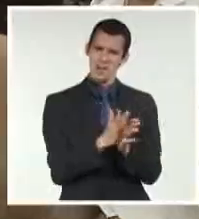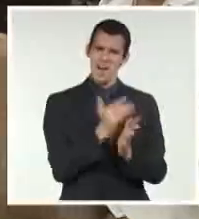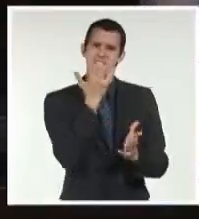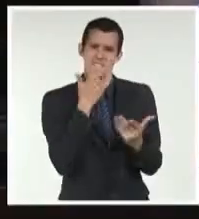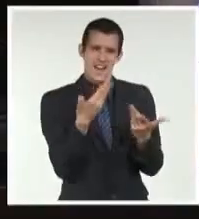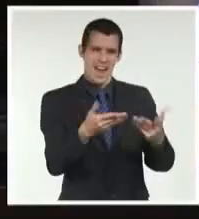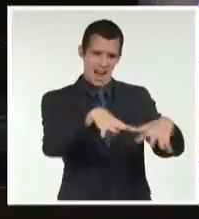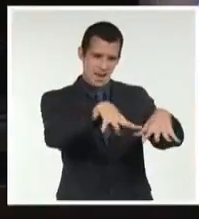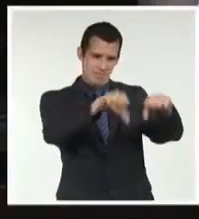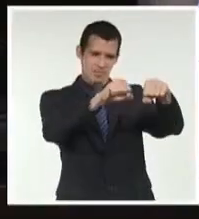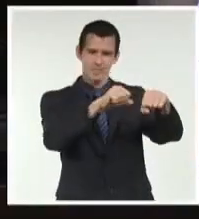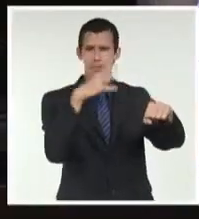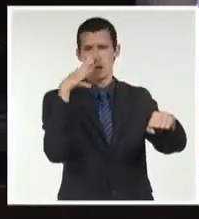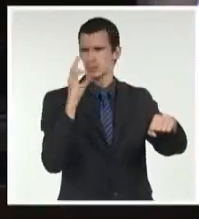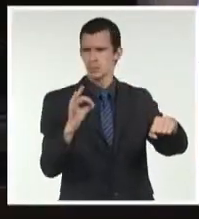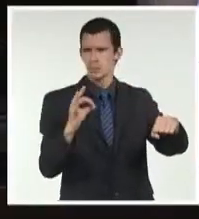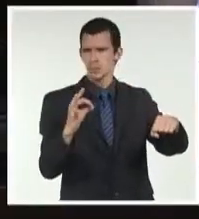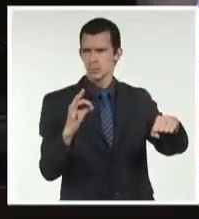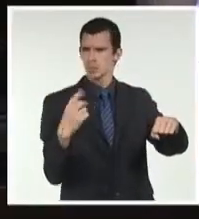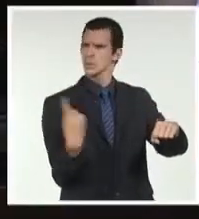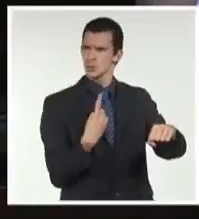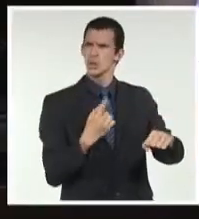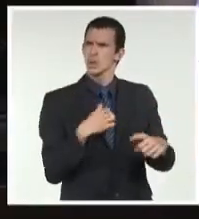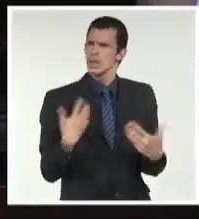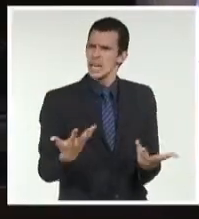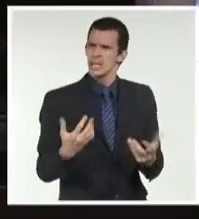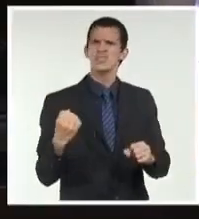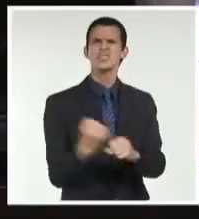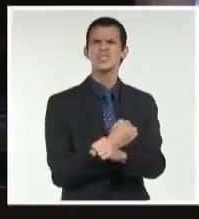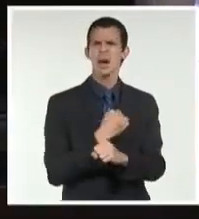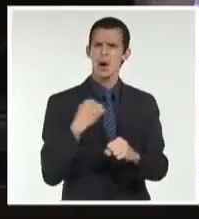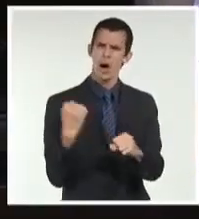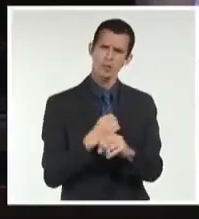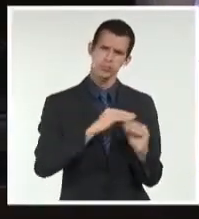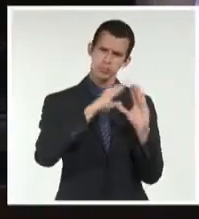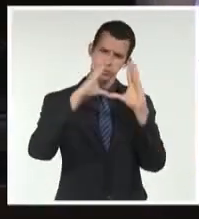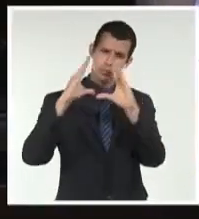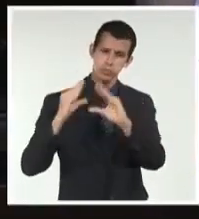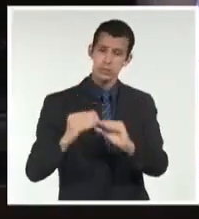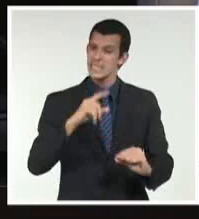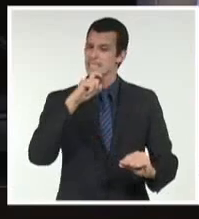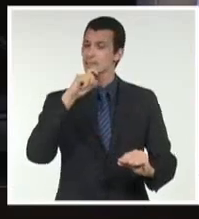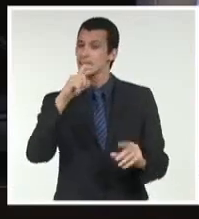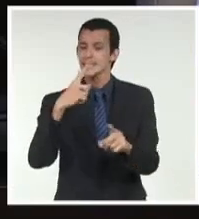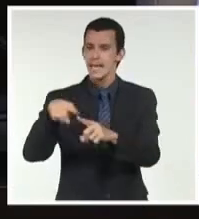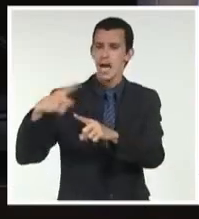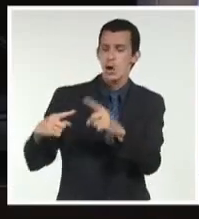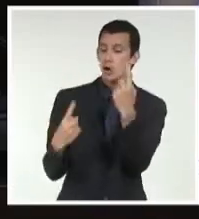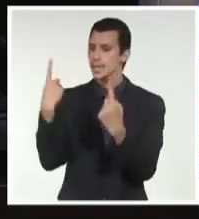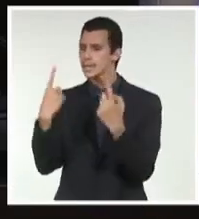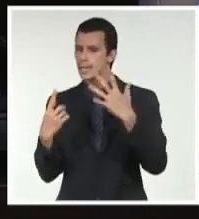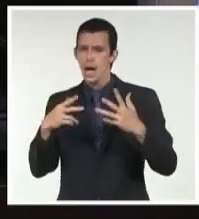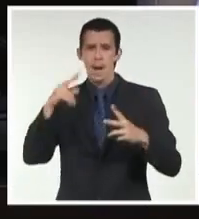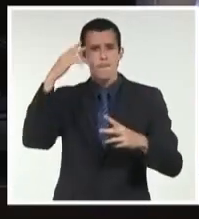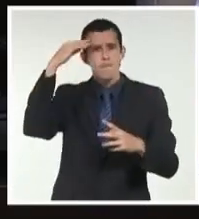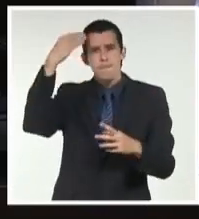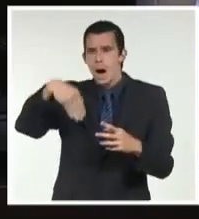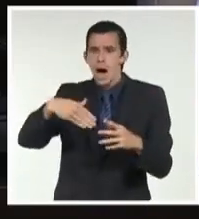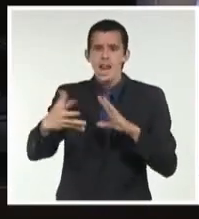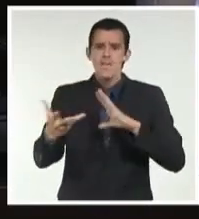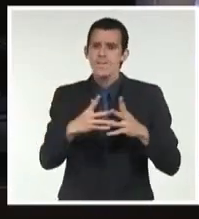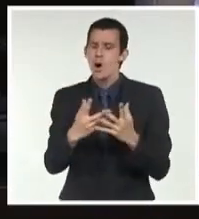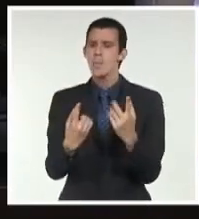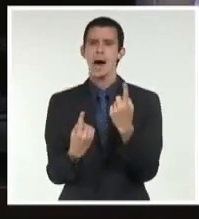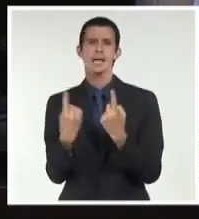que se está trabajando es abrazo partido, con pocos recursos y con todo el talento que puedan tener nuestros trabajadores,